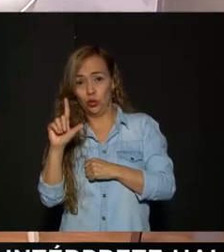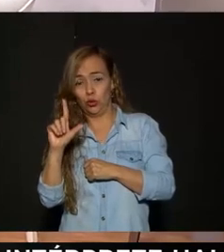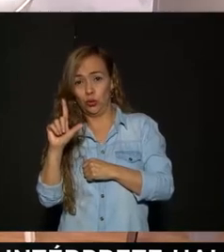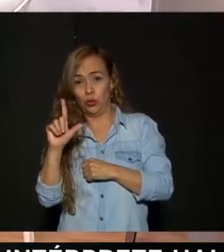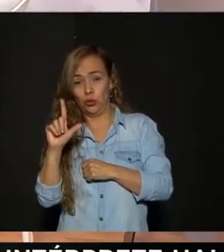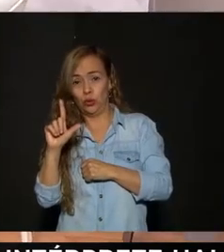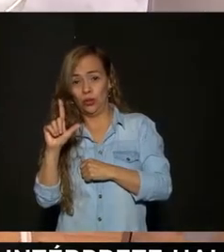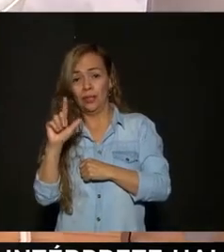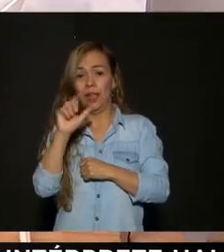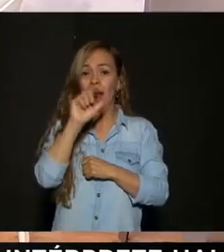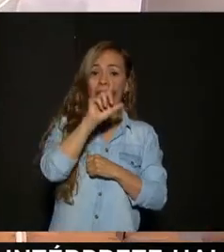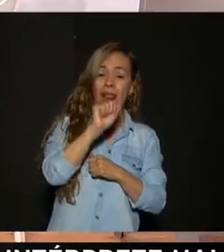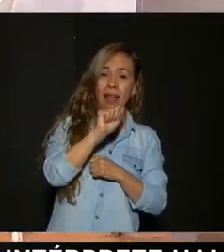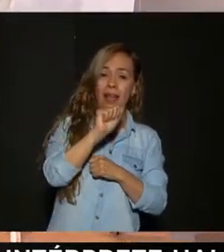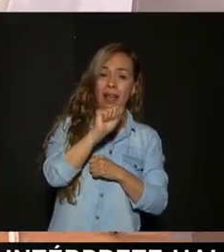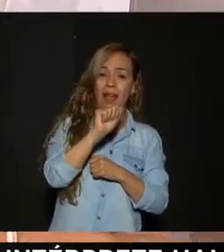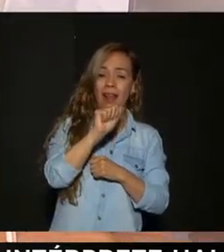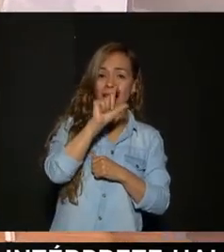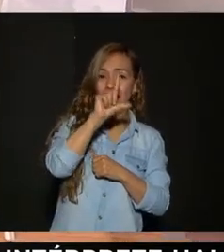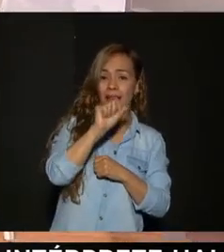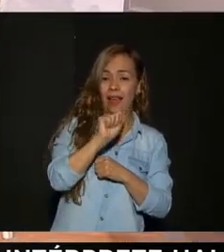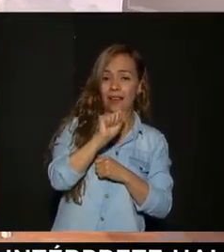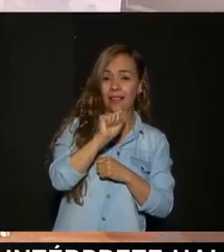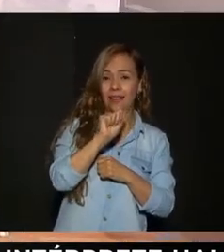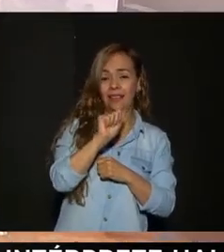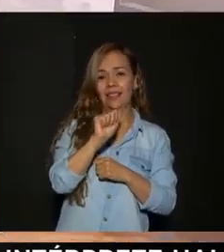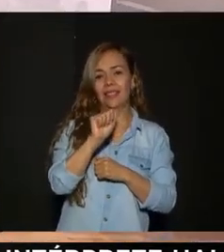sol, la, la,